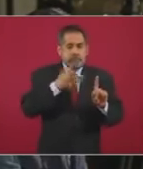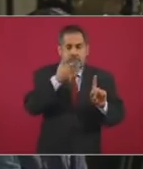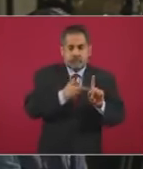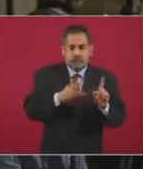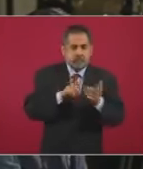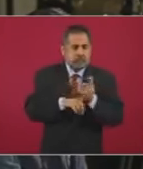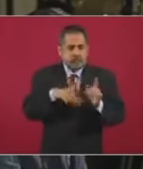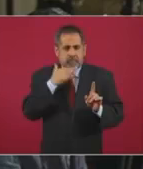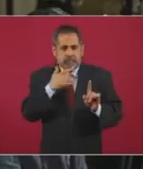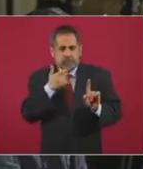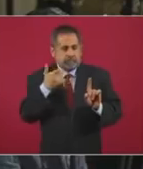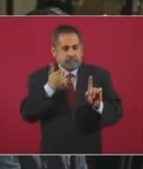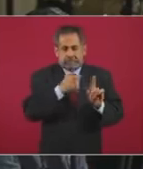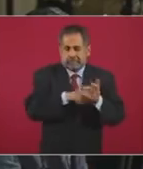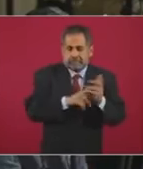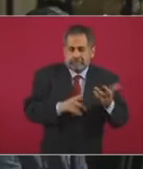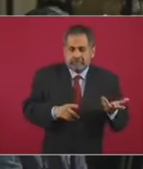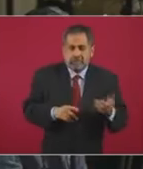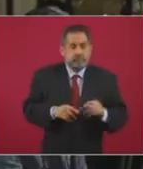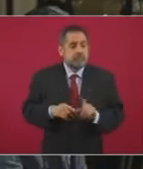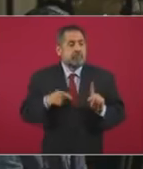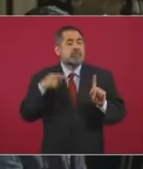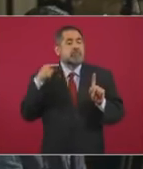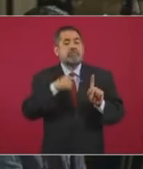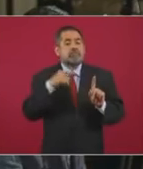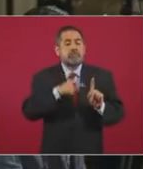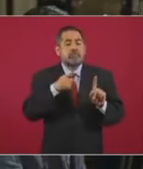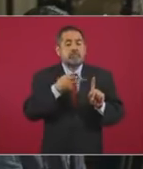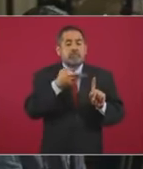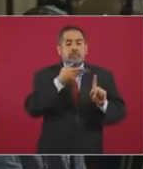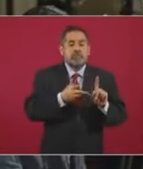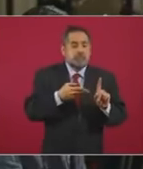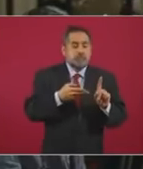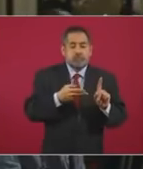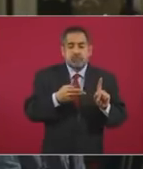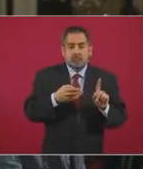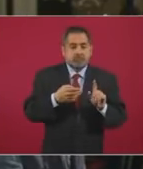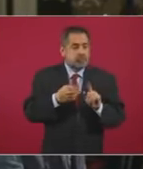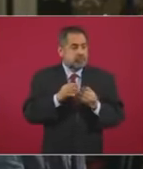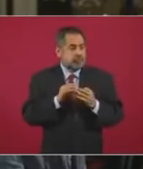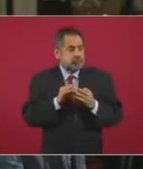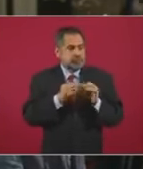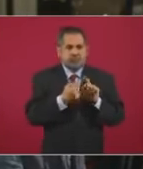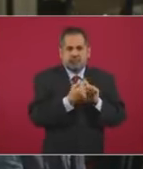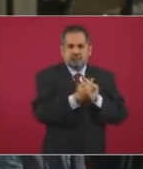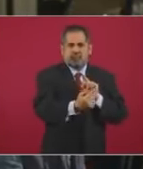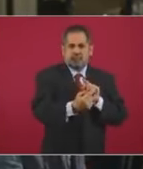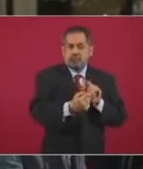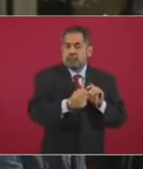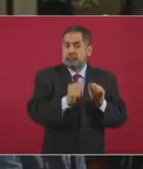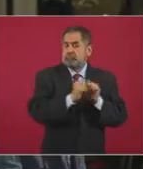ser exacto y preciso, quien ha enfrentado a grupos neoliberalistas y empresariales de esa